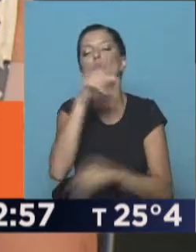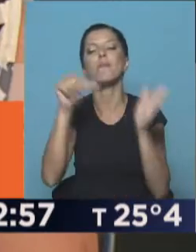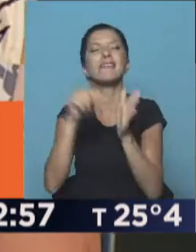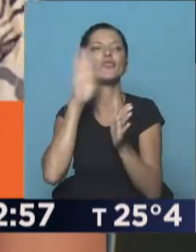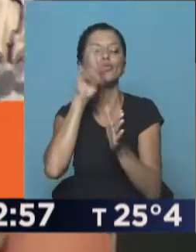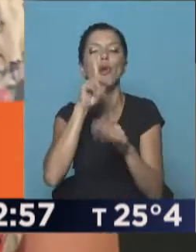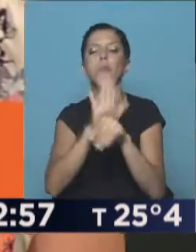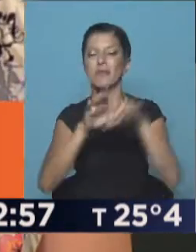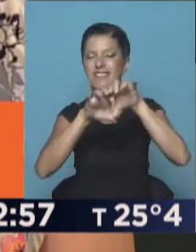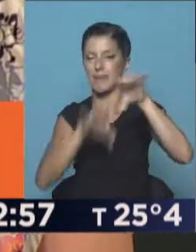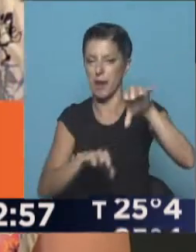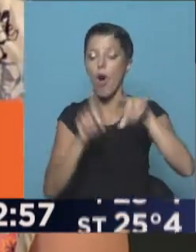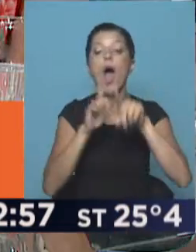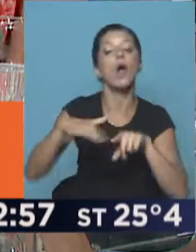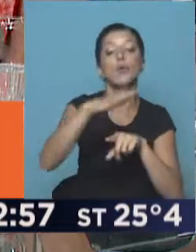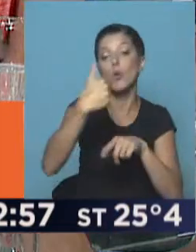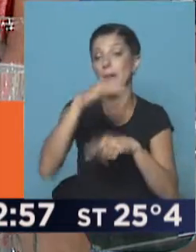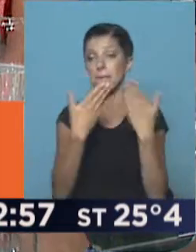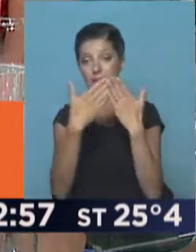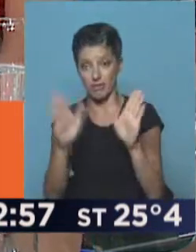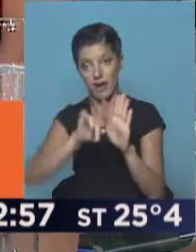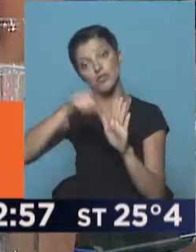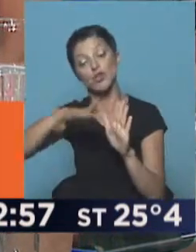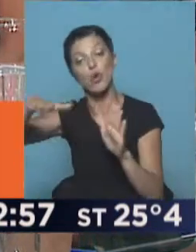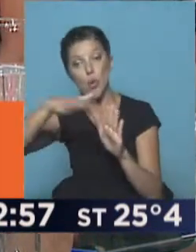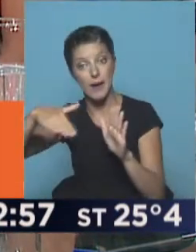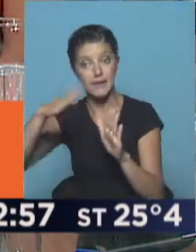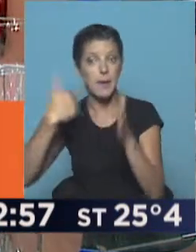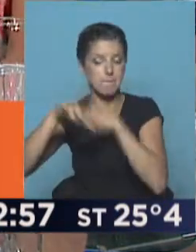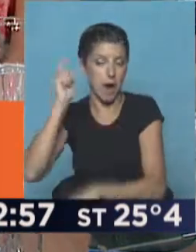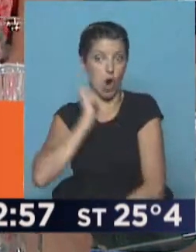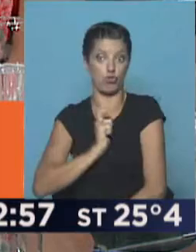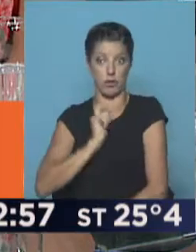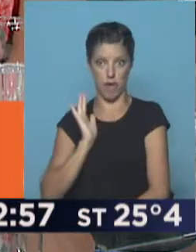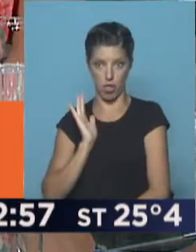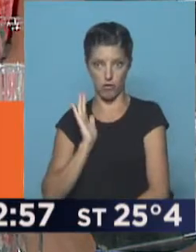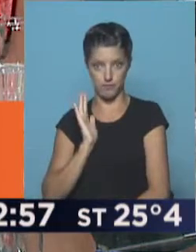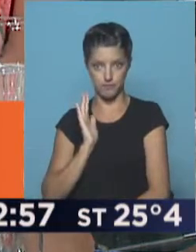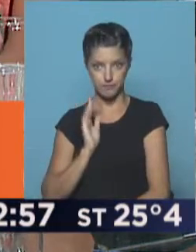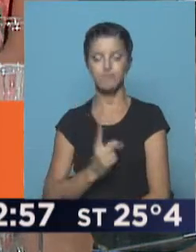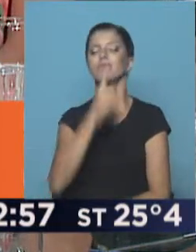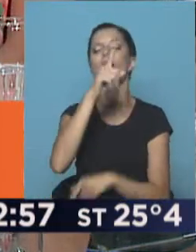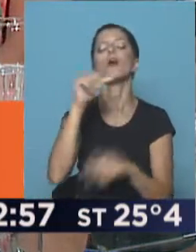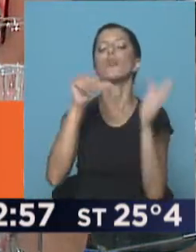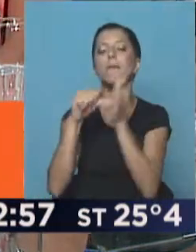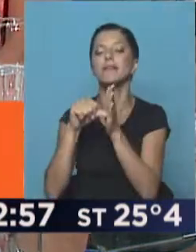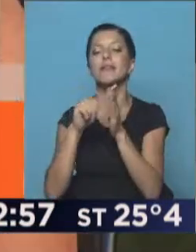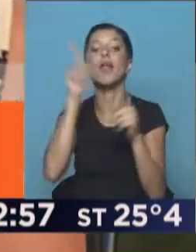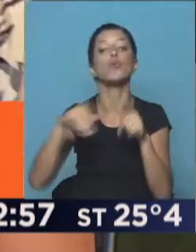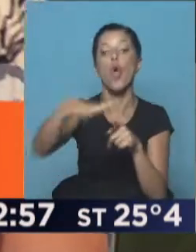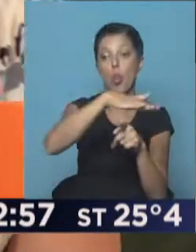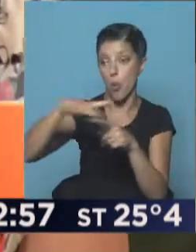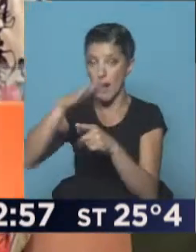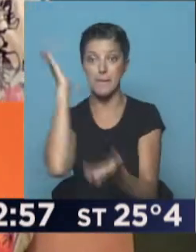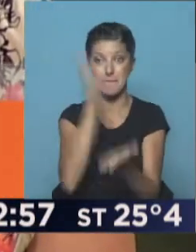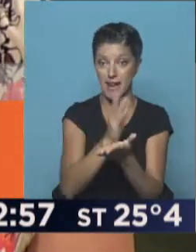Hay estados que son más liberales que otros y otros que son ultraconservadores. Un país que tiene en algunos estados la pena de muerte